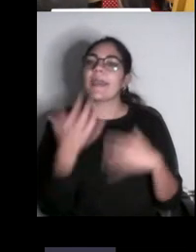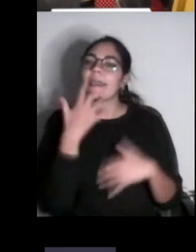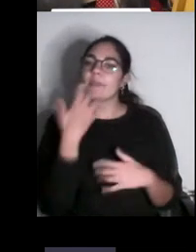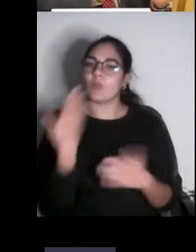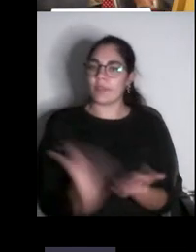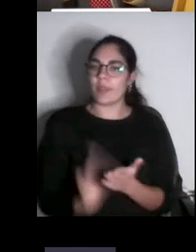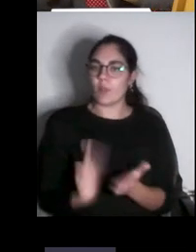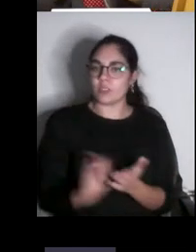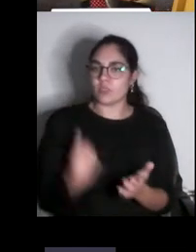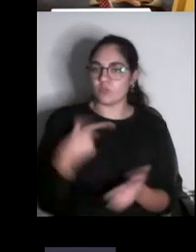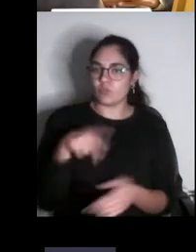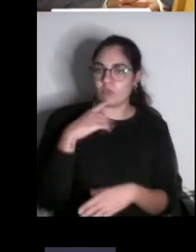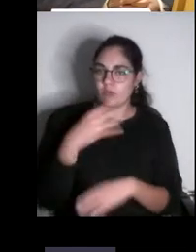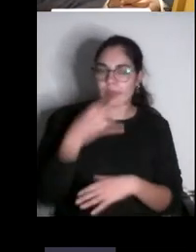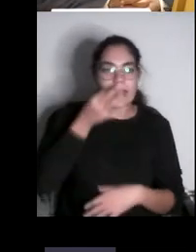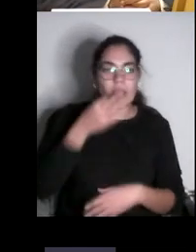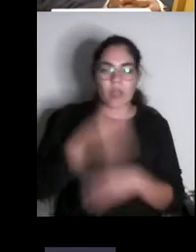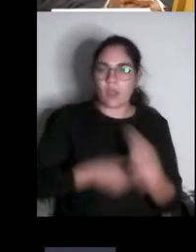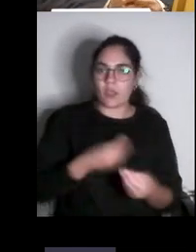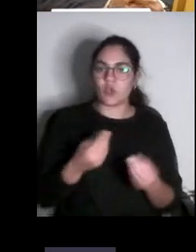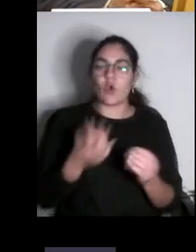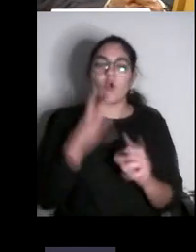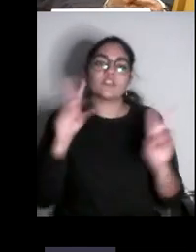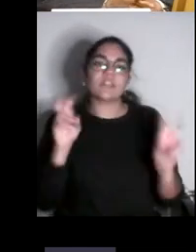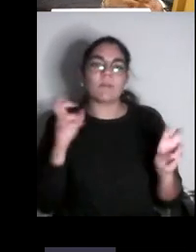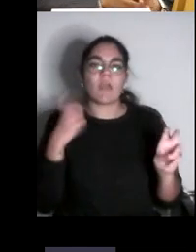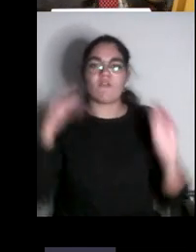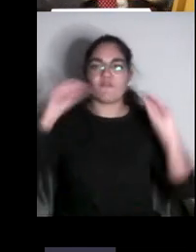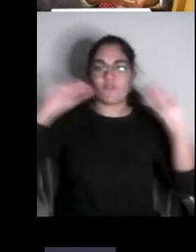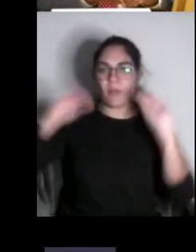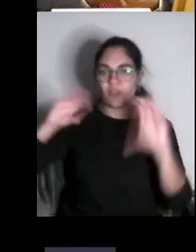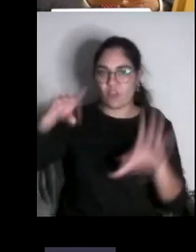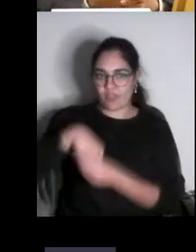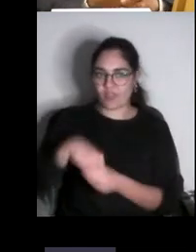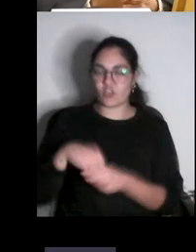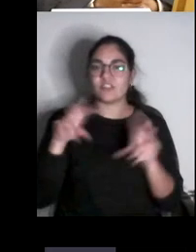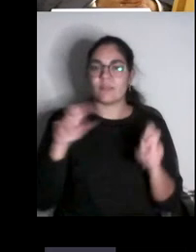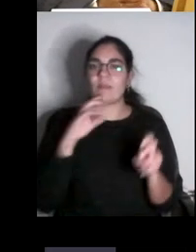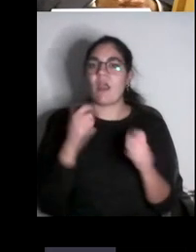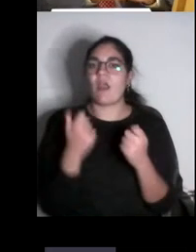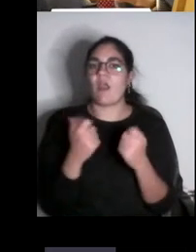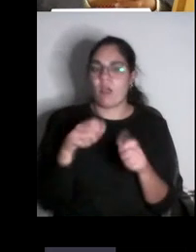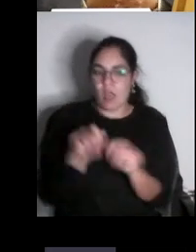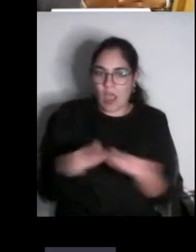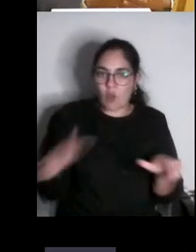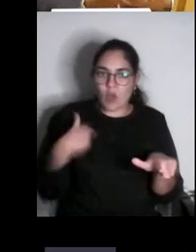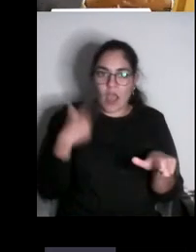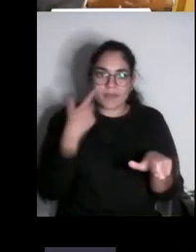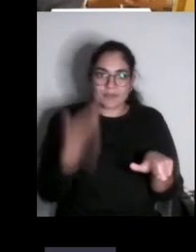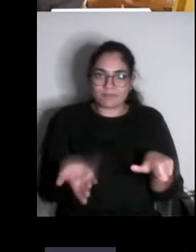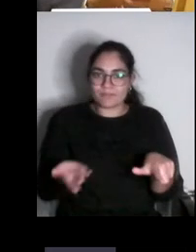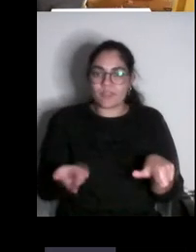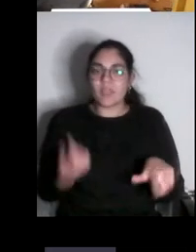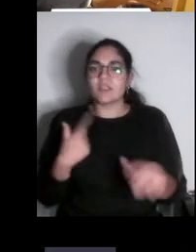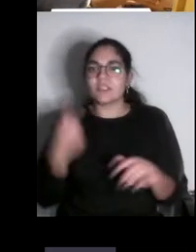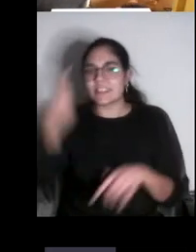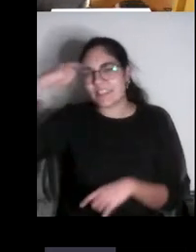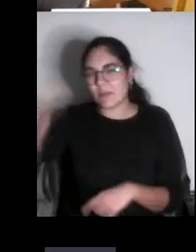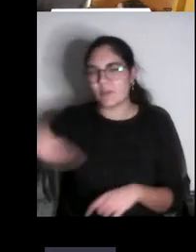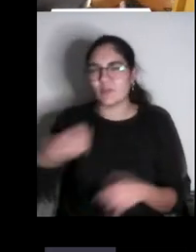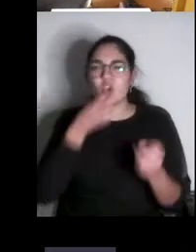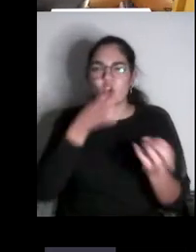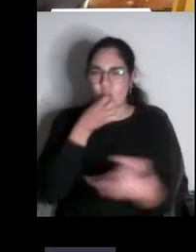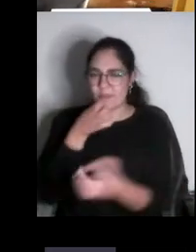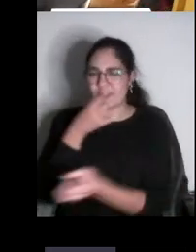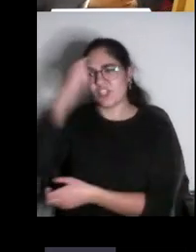pues, los cursos de formación, por ejemplo, a la práctica docente en el aula. Por lo tanto, somos conscientes de esos comentarios, o sea que siempre, como todo, por supuesto,